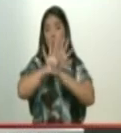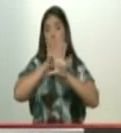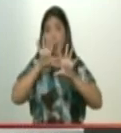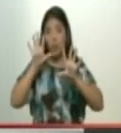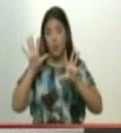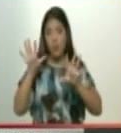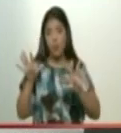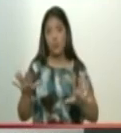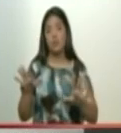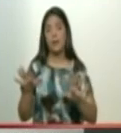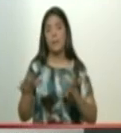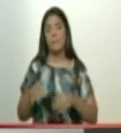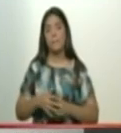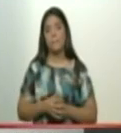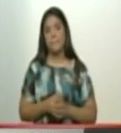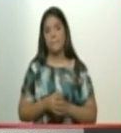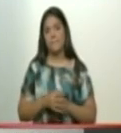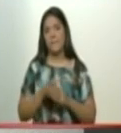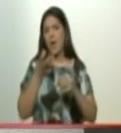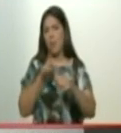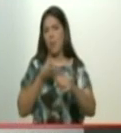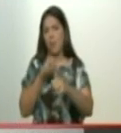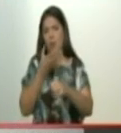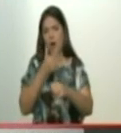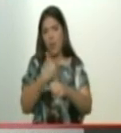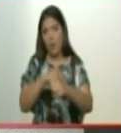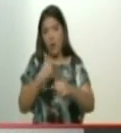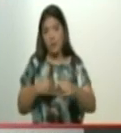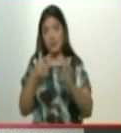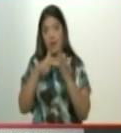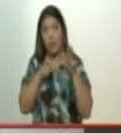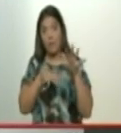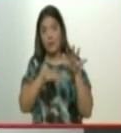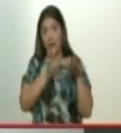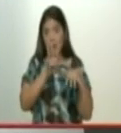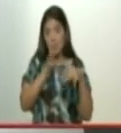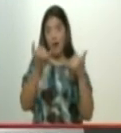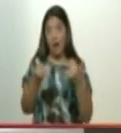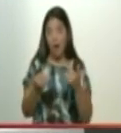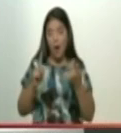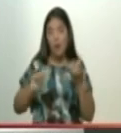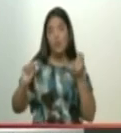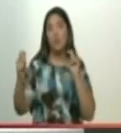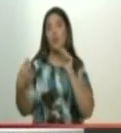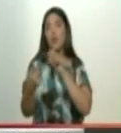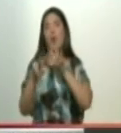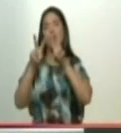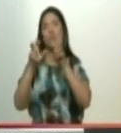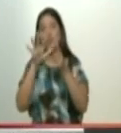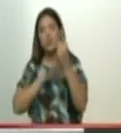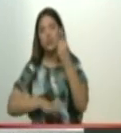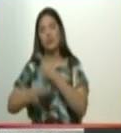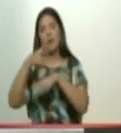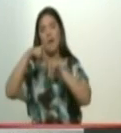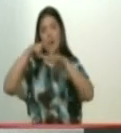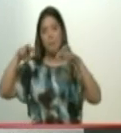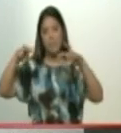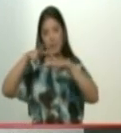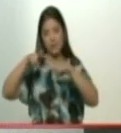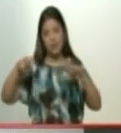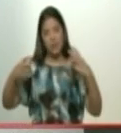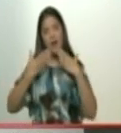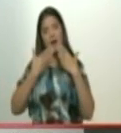tiempo aciago que nos llevó las guarimbas del 2014 y le dará un nuevo rumbo a las investigaciones.